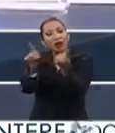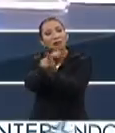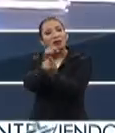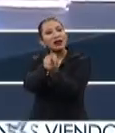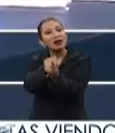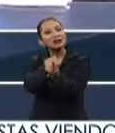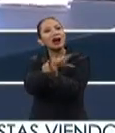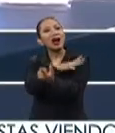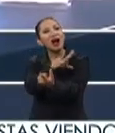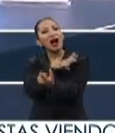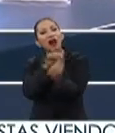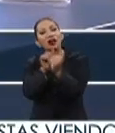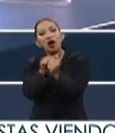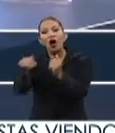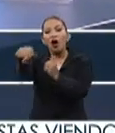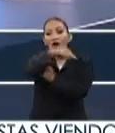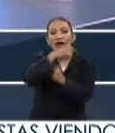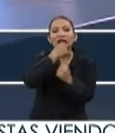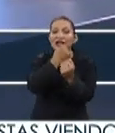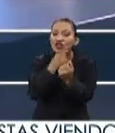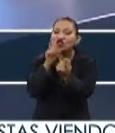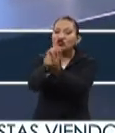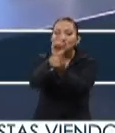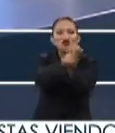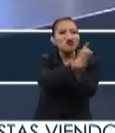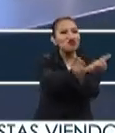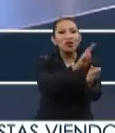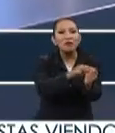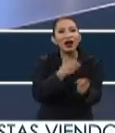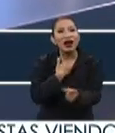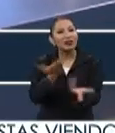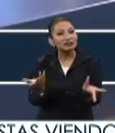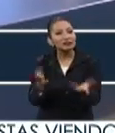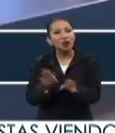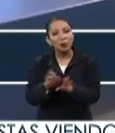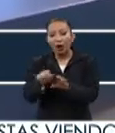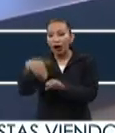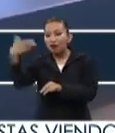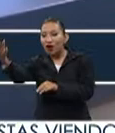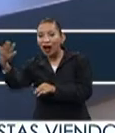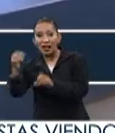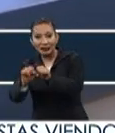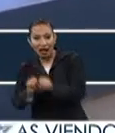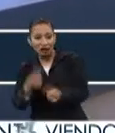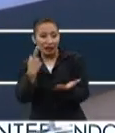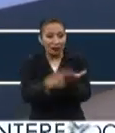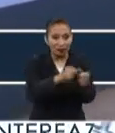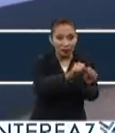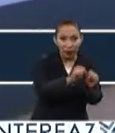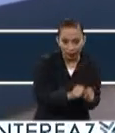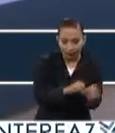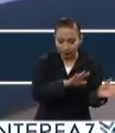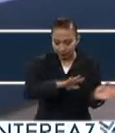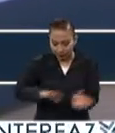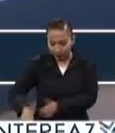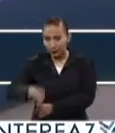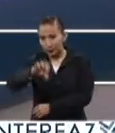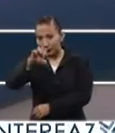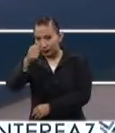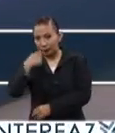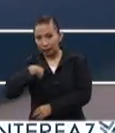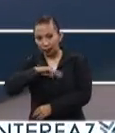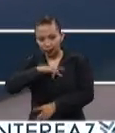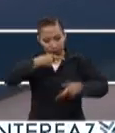debe de haber con y entre los niños y niñas dentro y fuera del aula, por un lado. Por el otro lado,